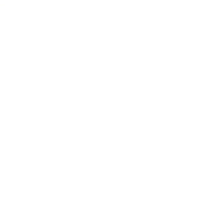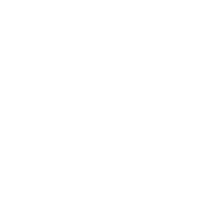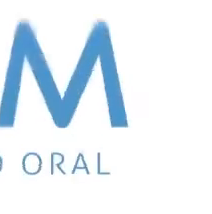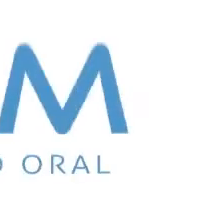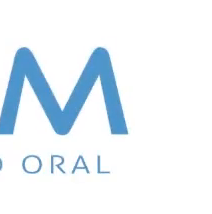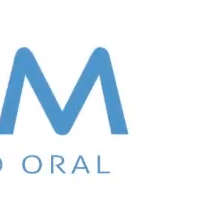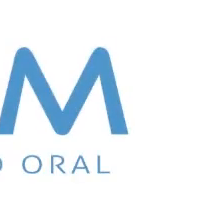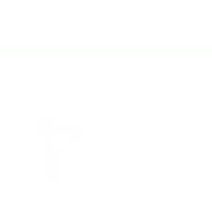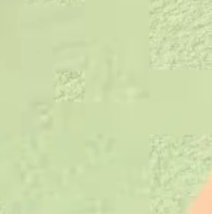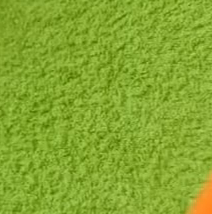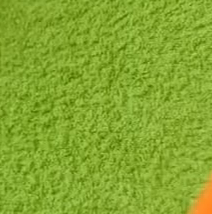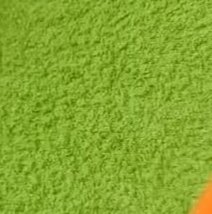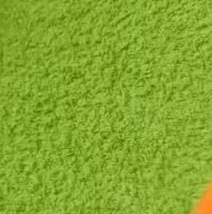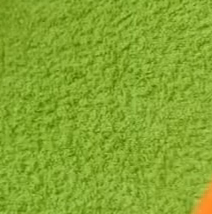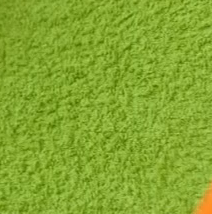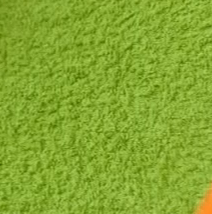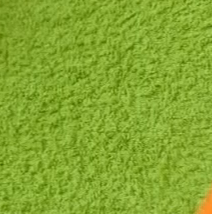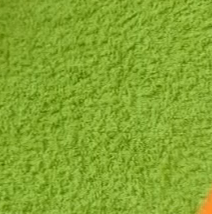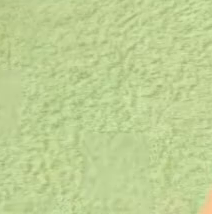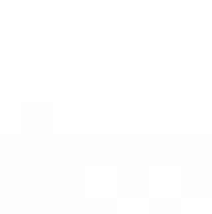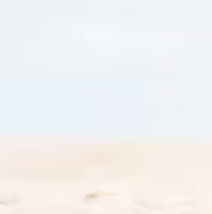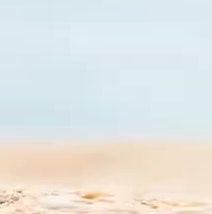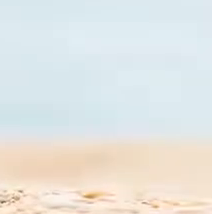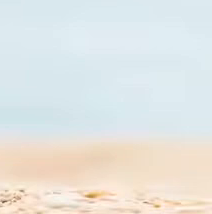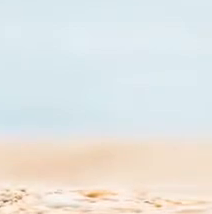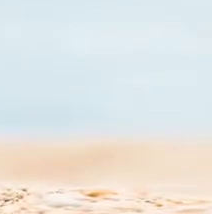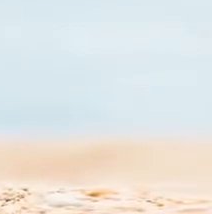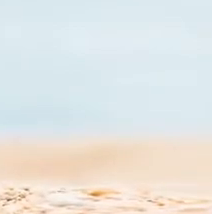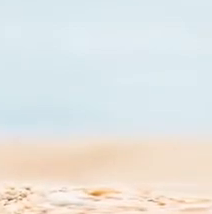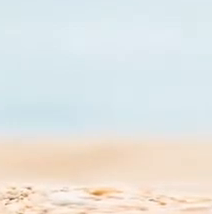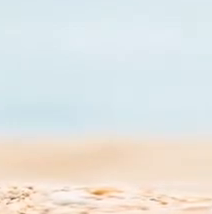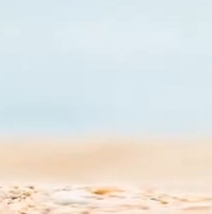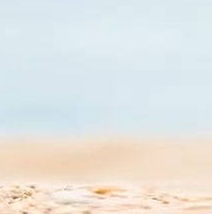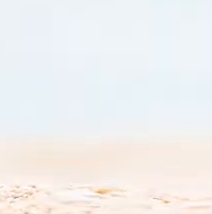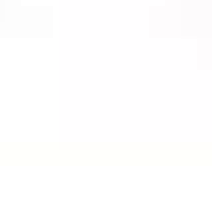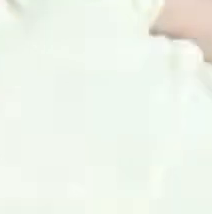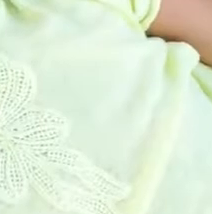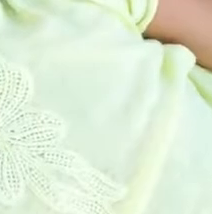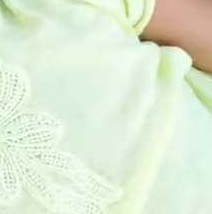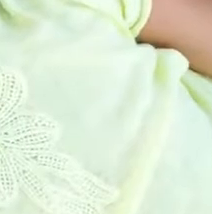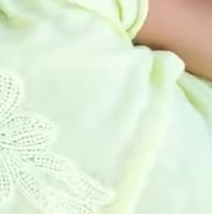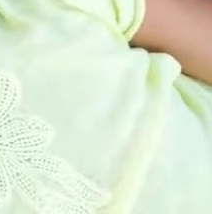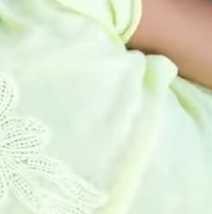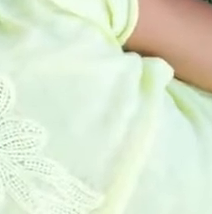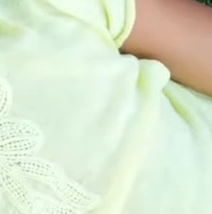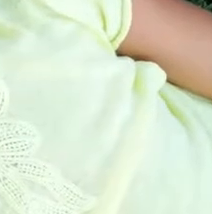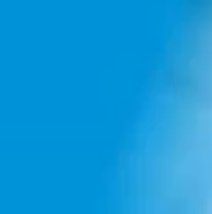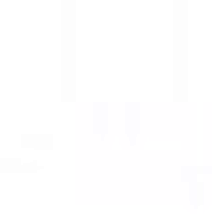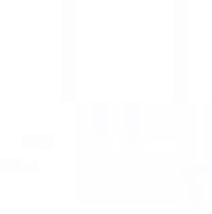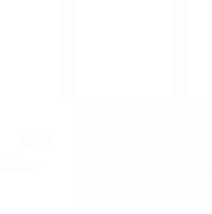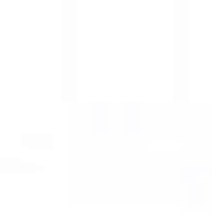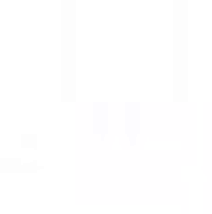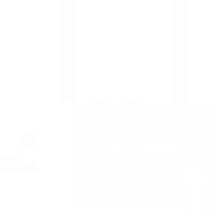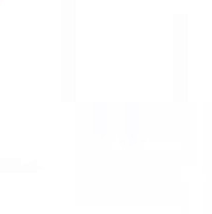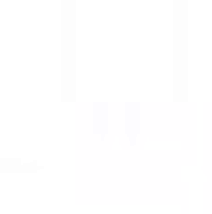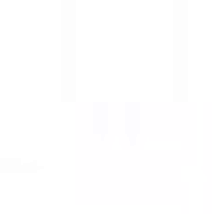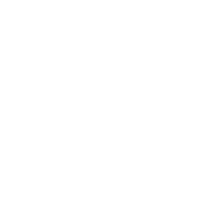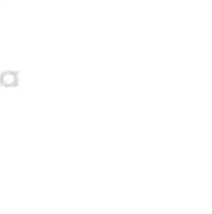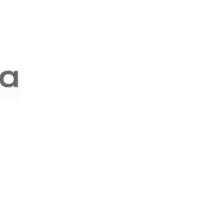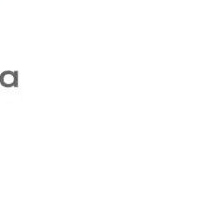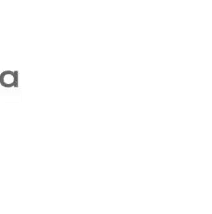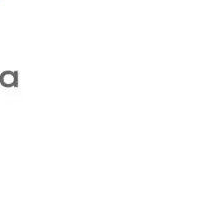En Little Crown aprenden a cuidar de sus dientes, porque nunca fue tan divertido asistir a la odontología.